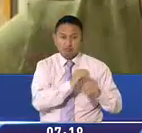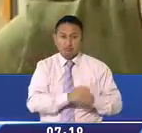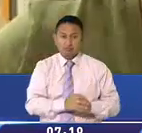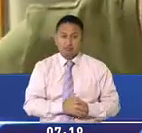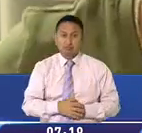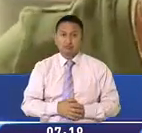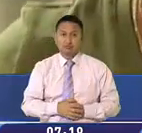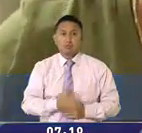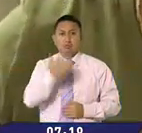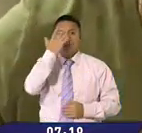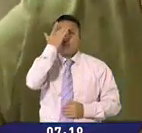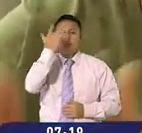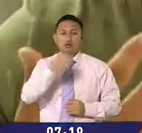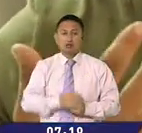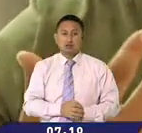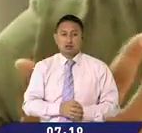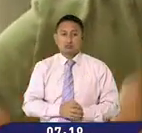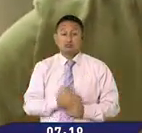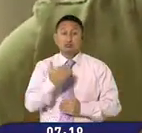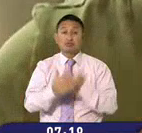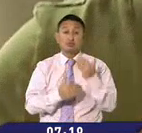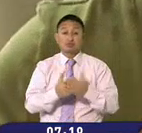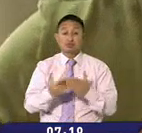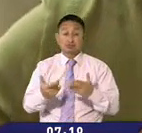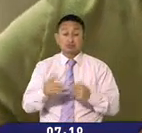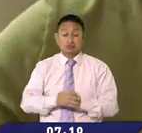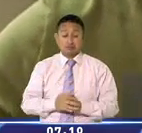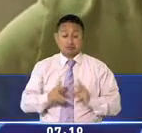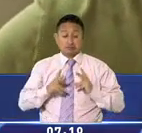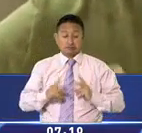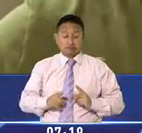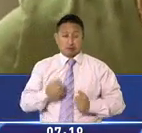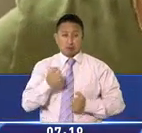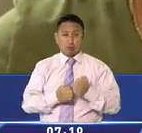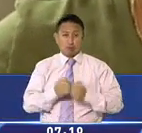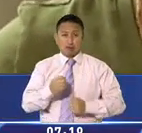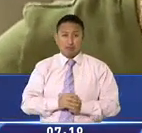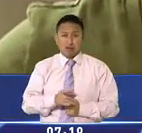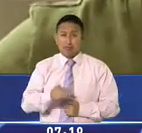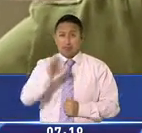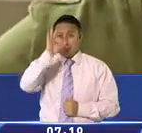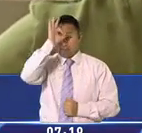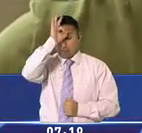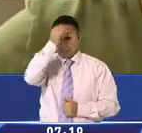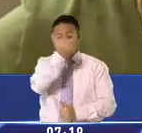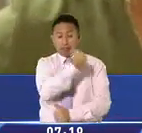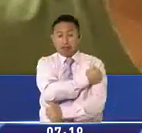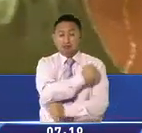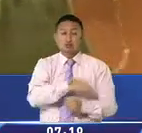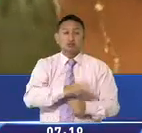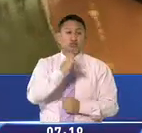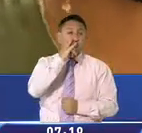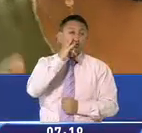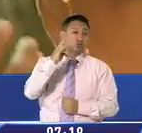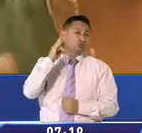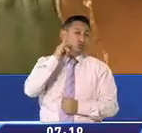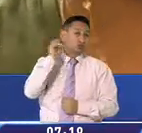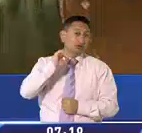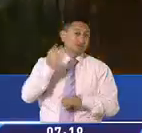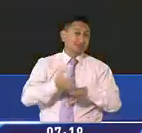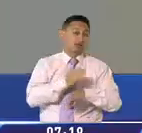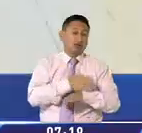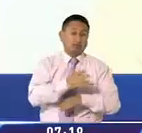les puede afectar a la salud, no saben lo que están inyectando, hay niños que de pronto fueron operados del corazón. Por ahora